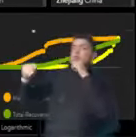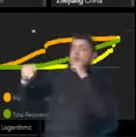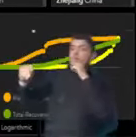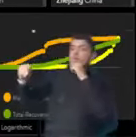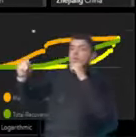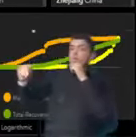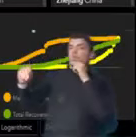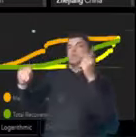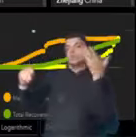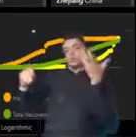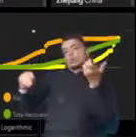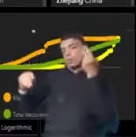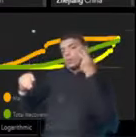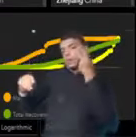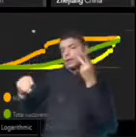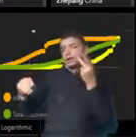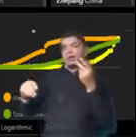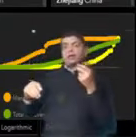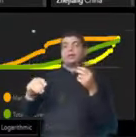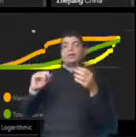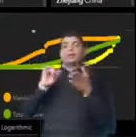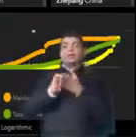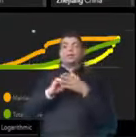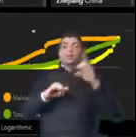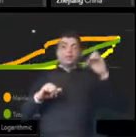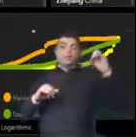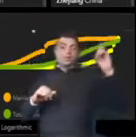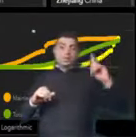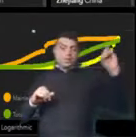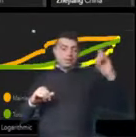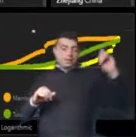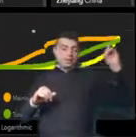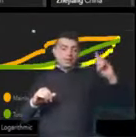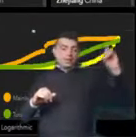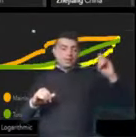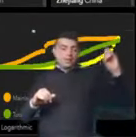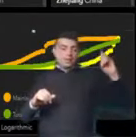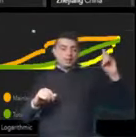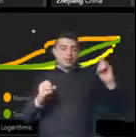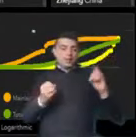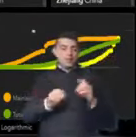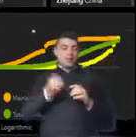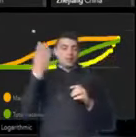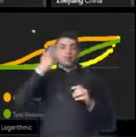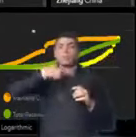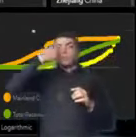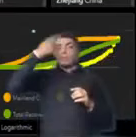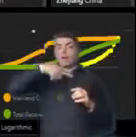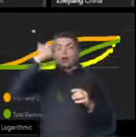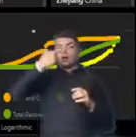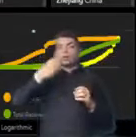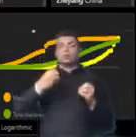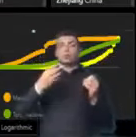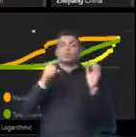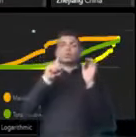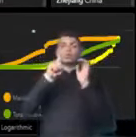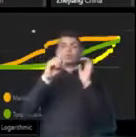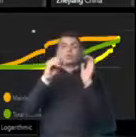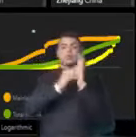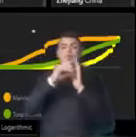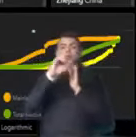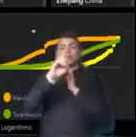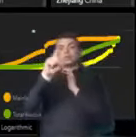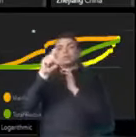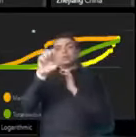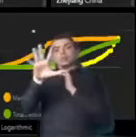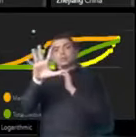su parte derecha, la parte de los números blancos, dice que el total de muertes son 6.065. La gran mayoría